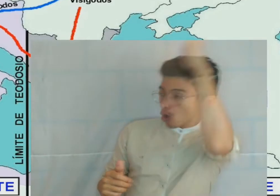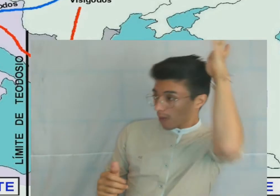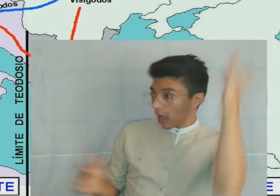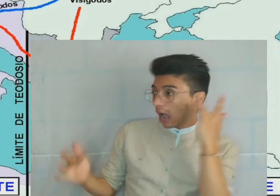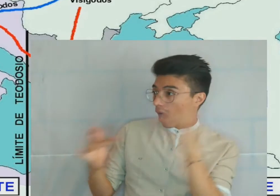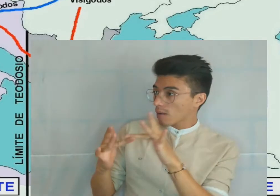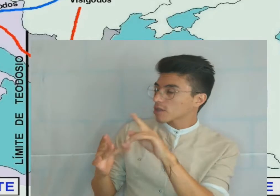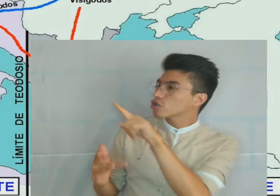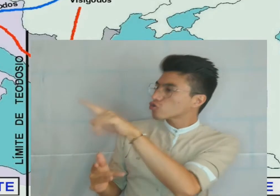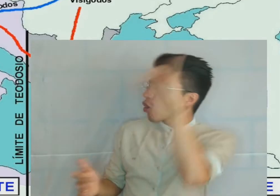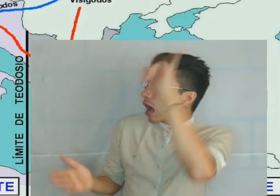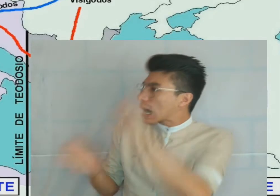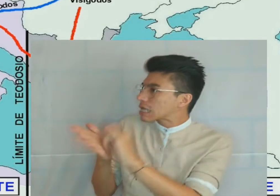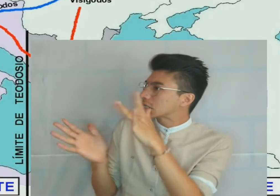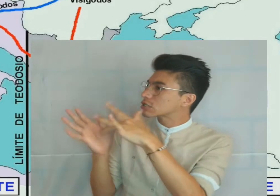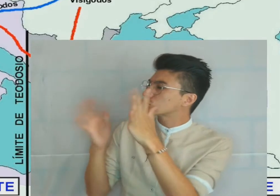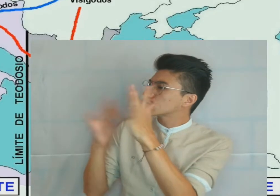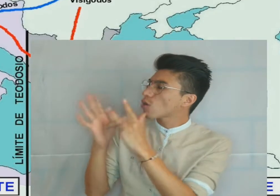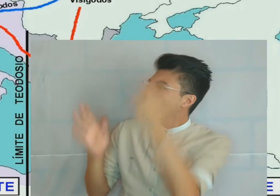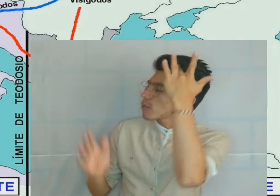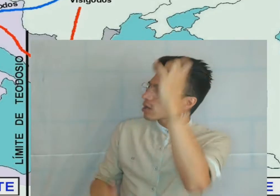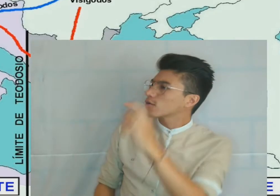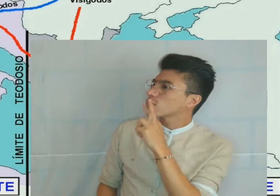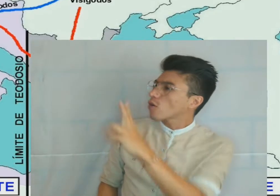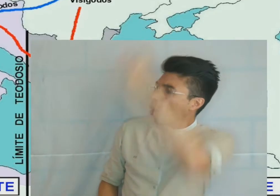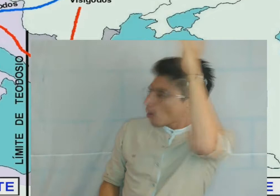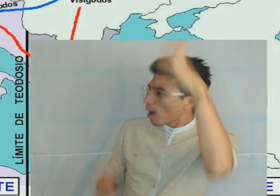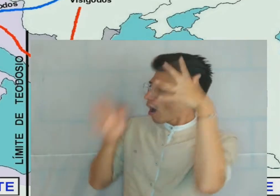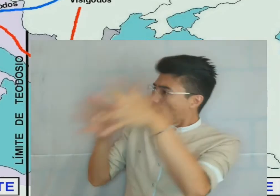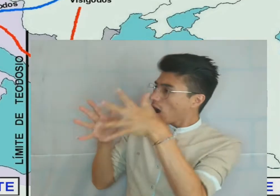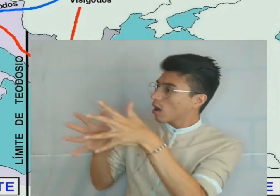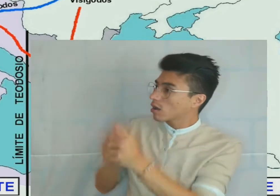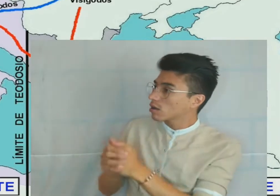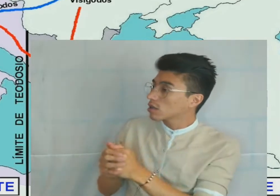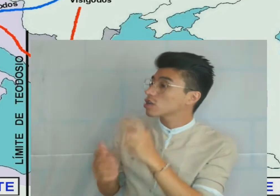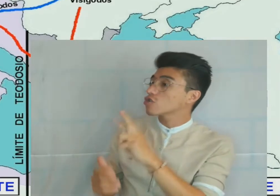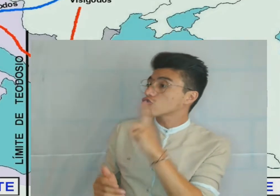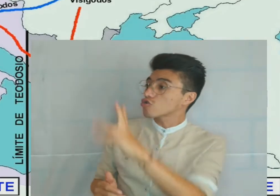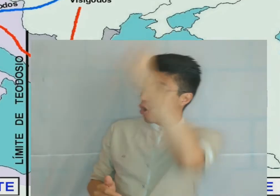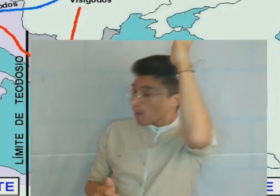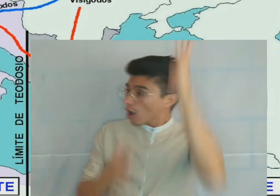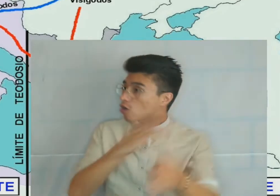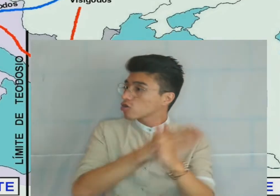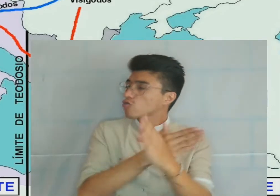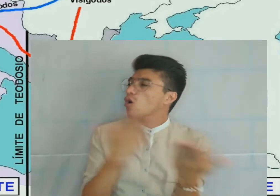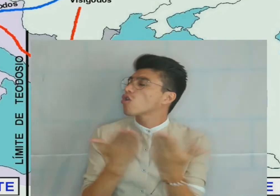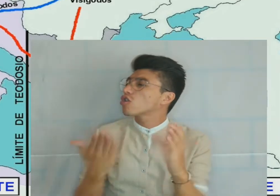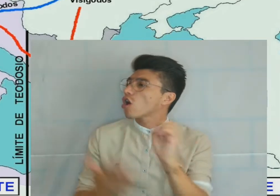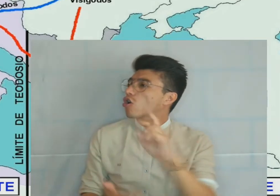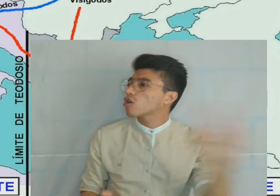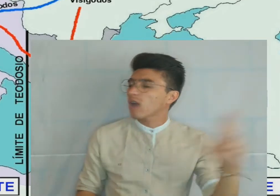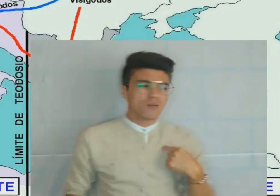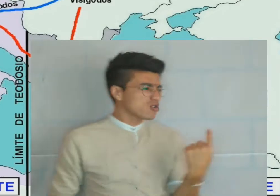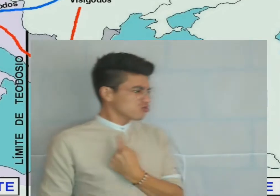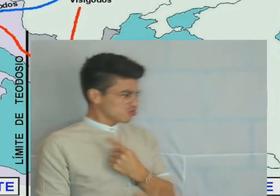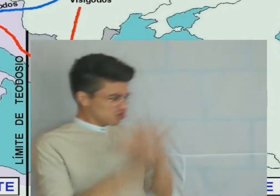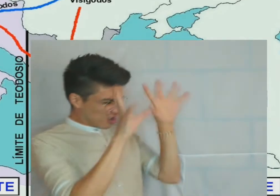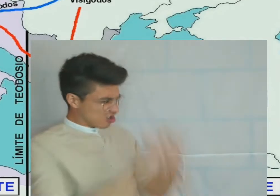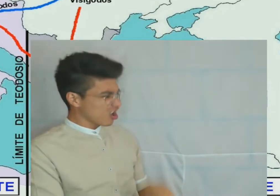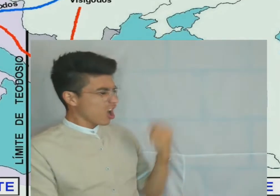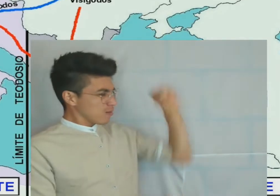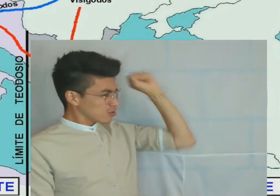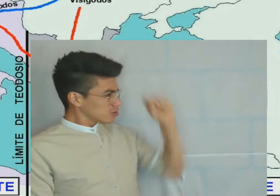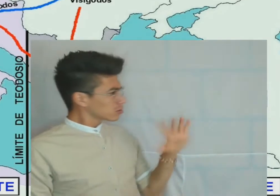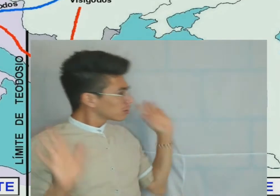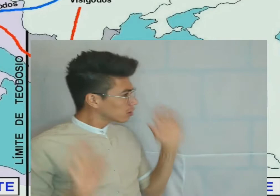que crees en Jesucristo gracias a Roma? Y además, ¿sabes que en realidad Roma siguió viviendo en Oriente? ¡Pero nos cargamos a esos romanos,